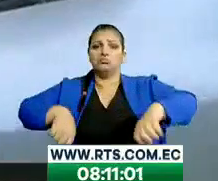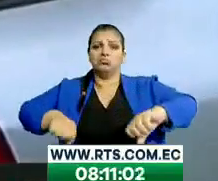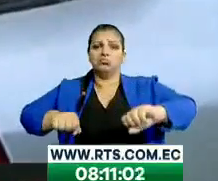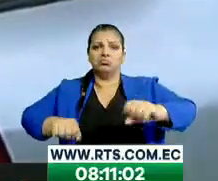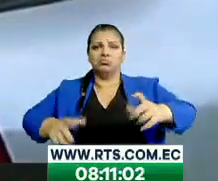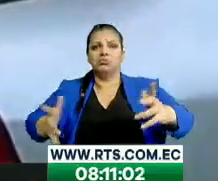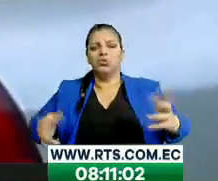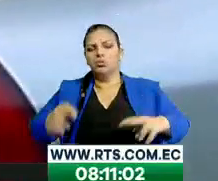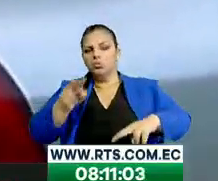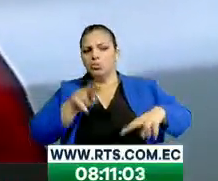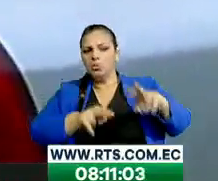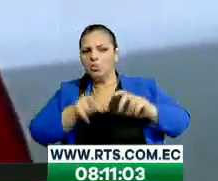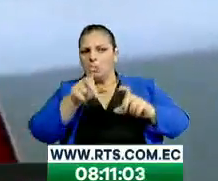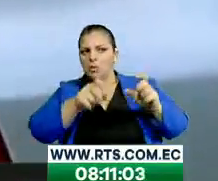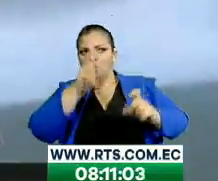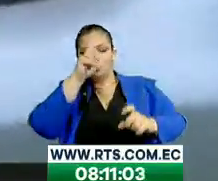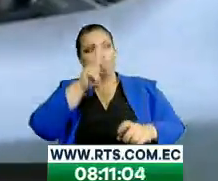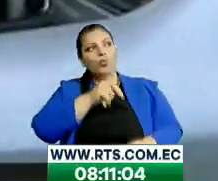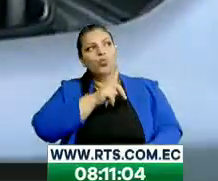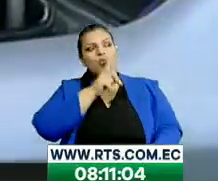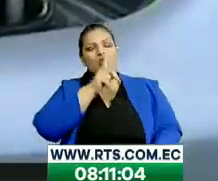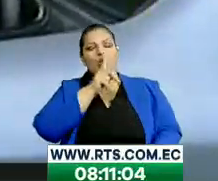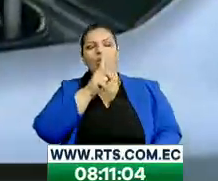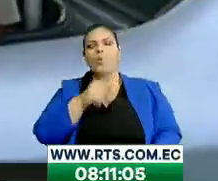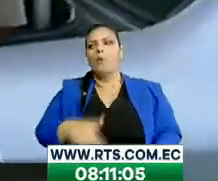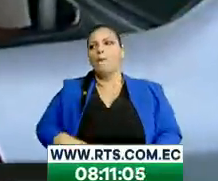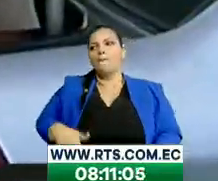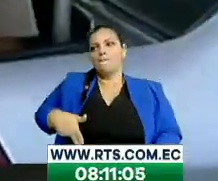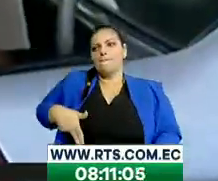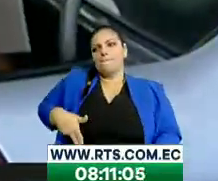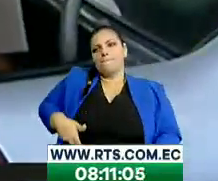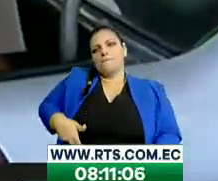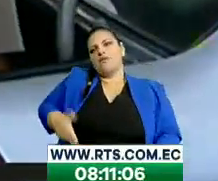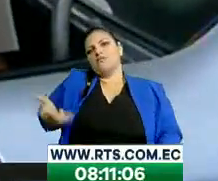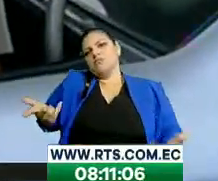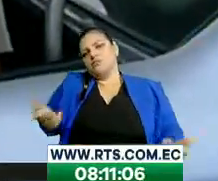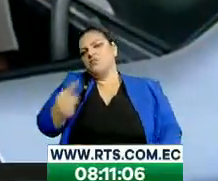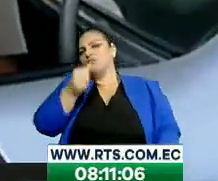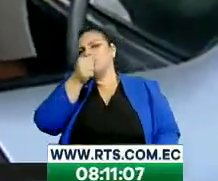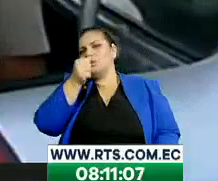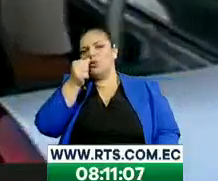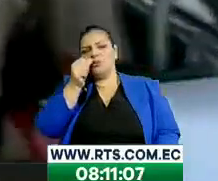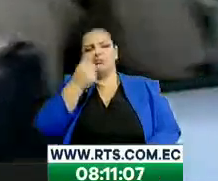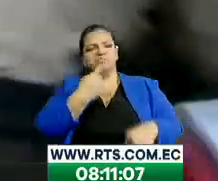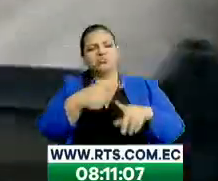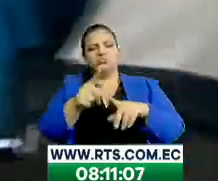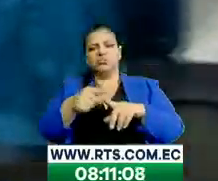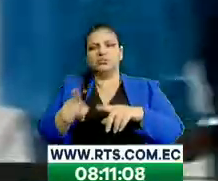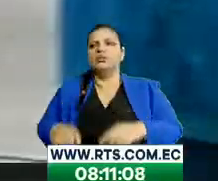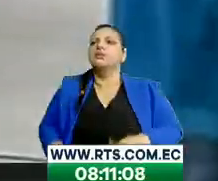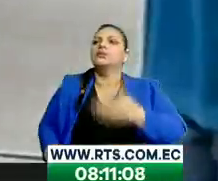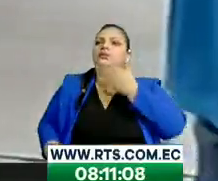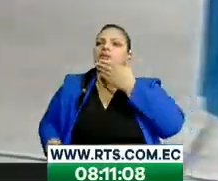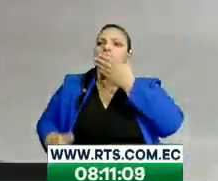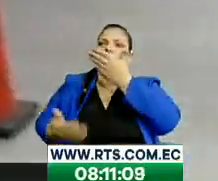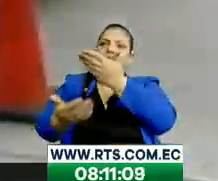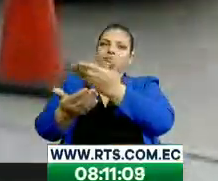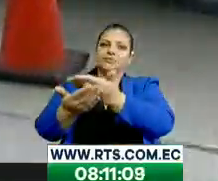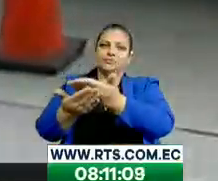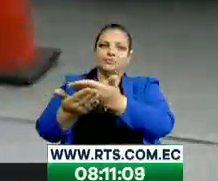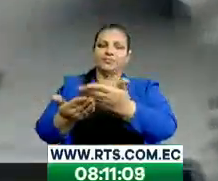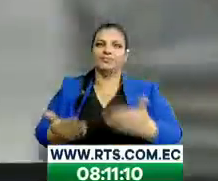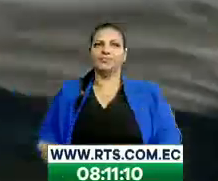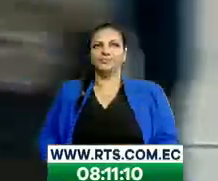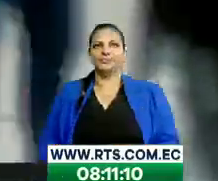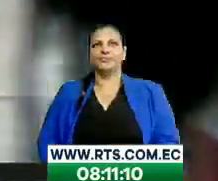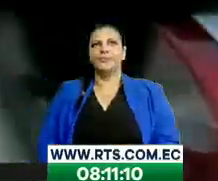operativo integral que nos va a permitir dar resultados favorables para la seguridad de la ciudadanía. Okay, perfecto. Gracias, coronel. Rápidamente vamos por acá, vamos a observar